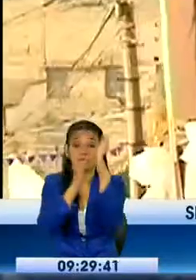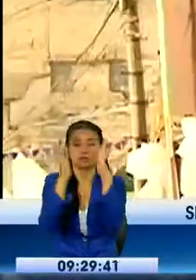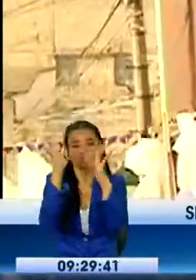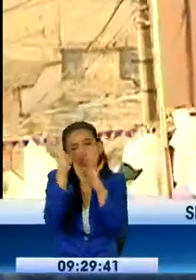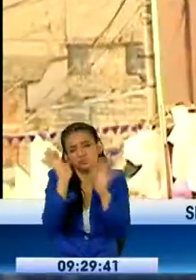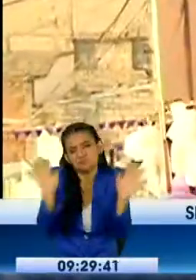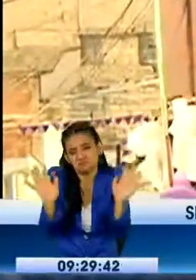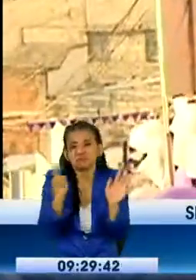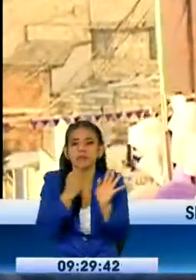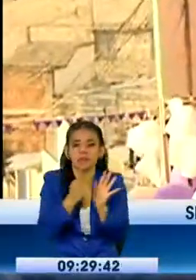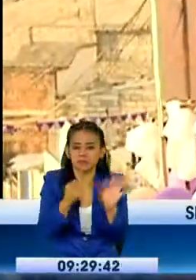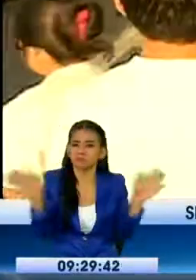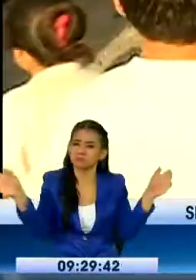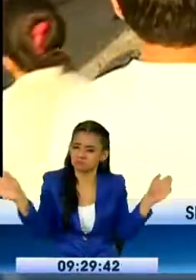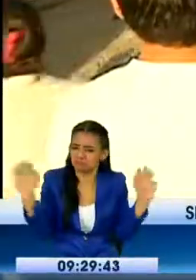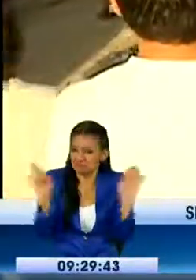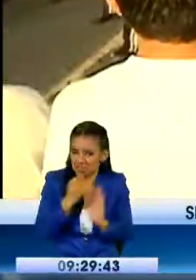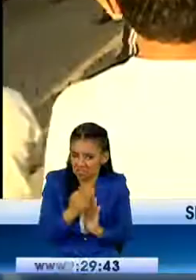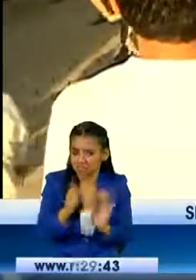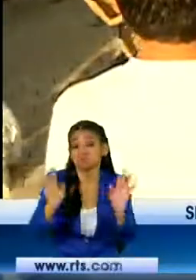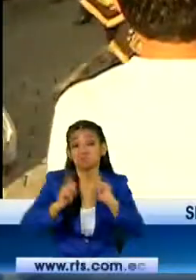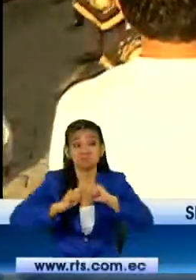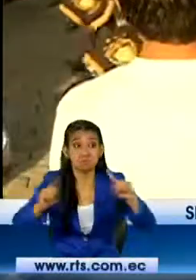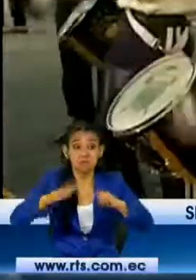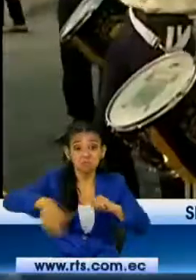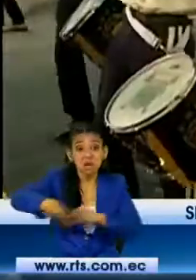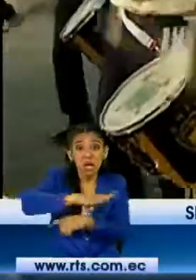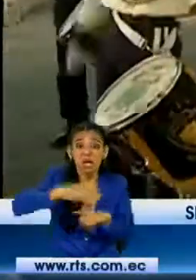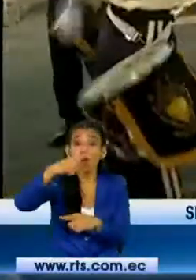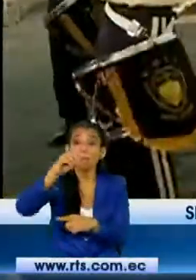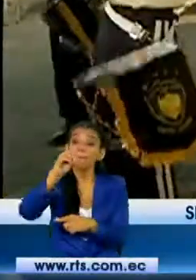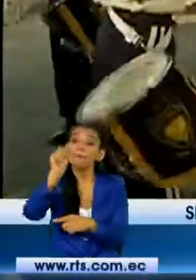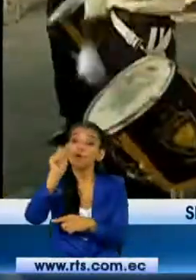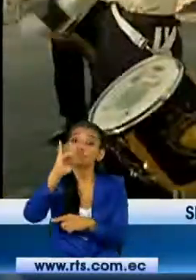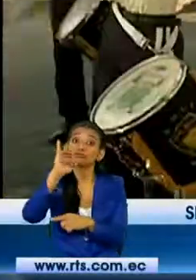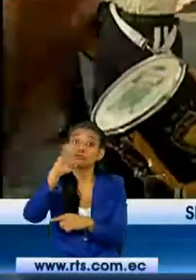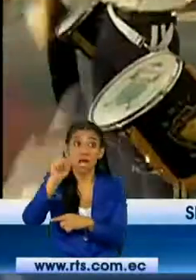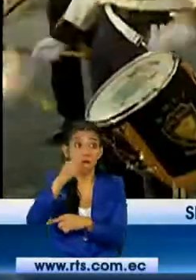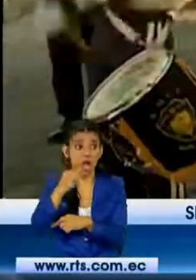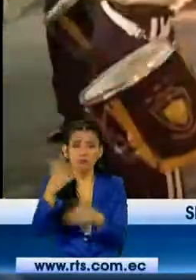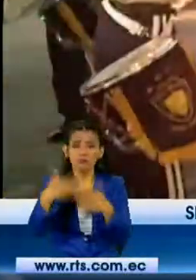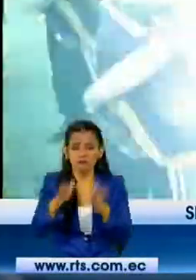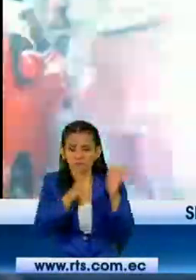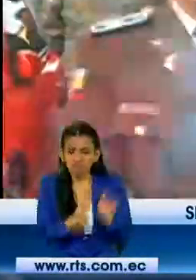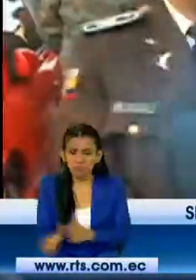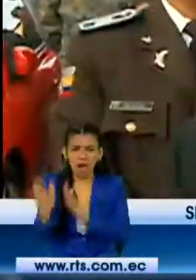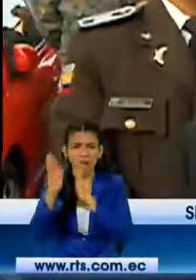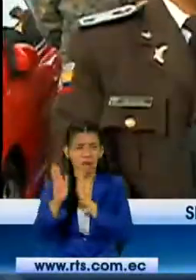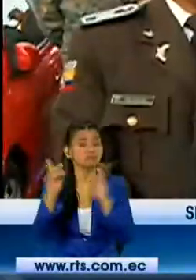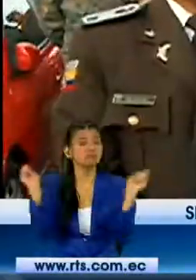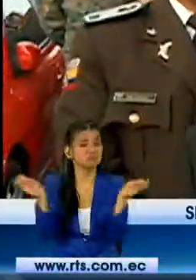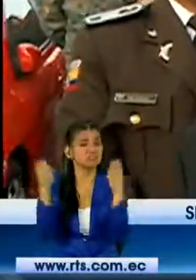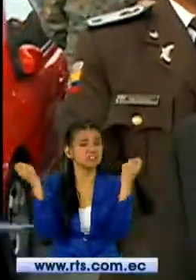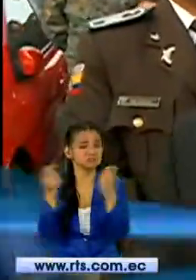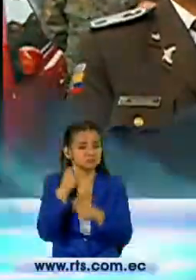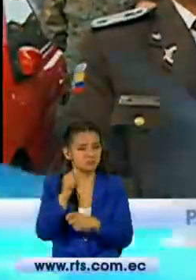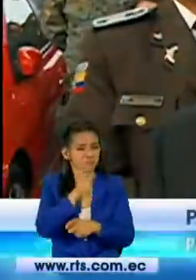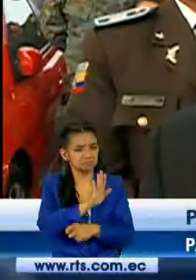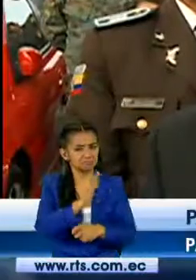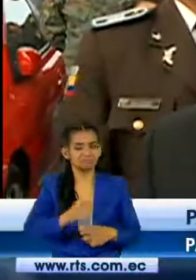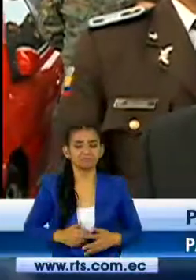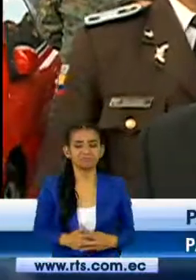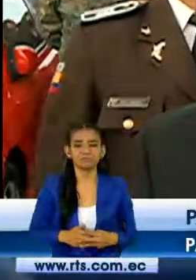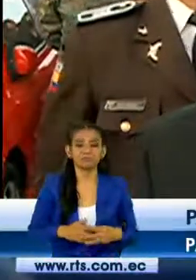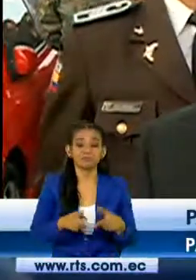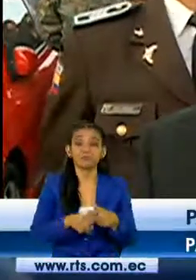Jesucristo. Y el barrio Ponciano Bajo no se queda atrás, pues ellos organizan todo un evento para el efecto. Bueno, pues hoy iniciamos nosotros